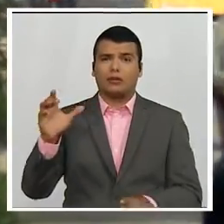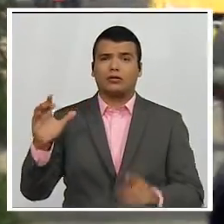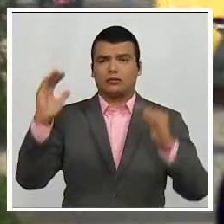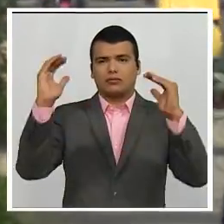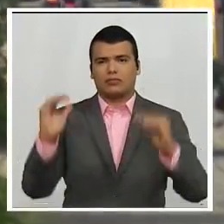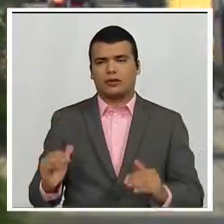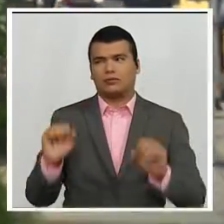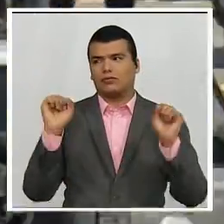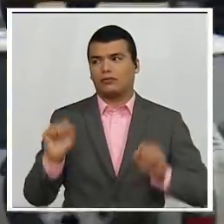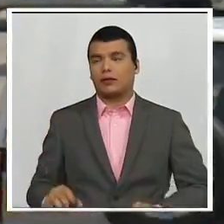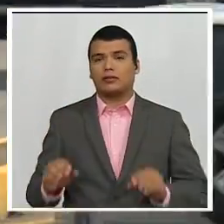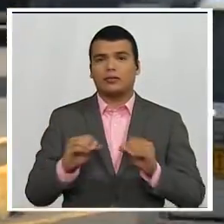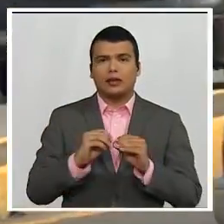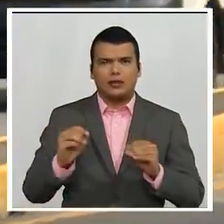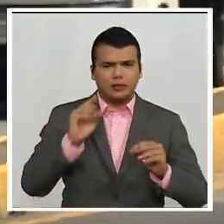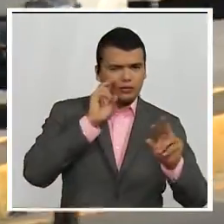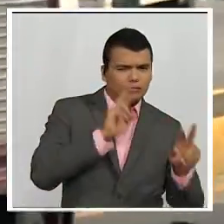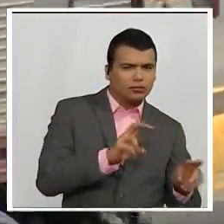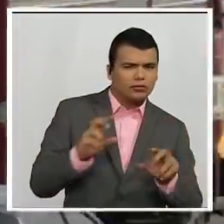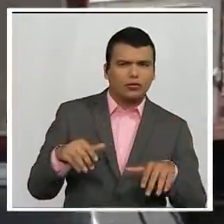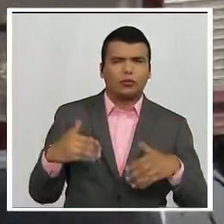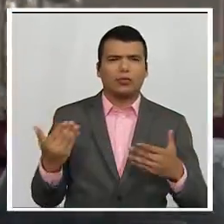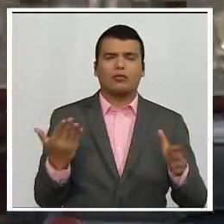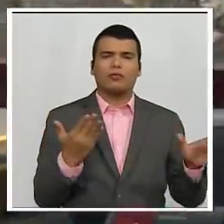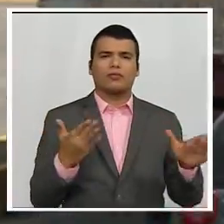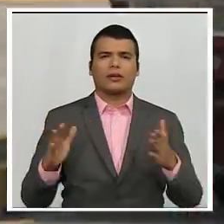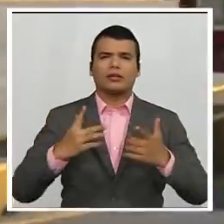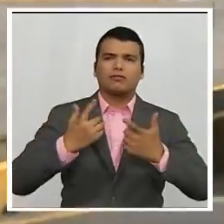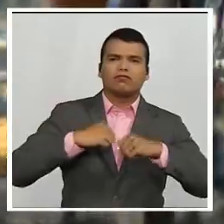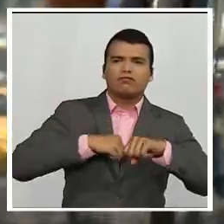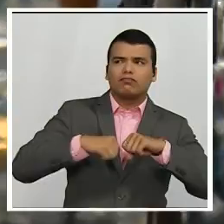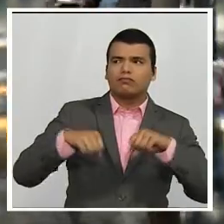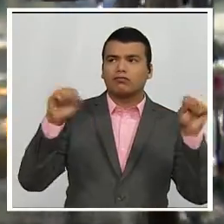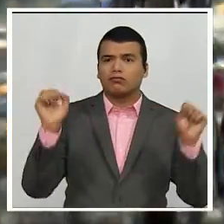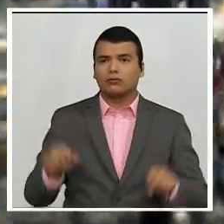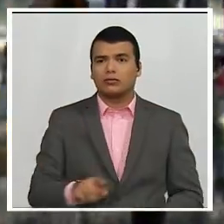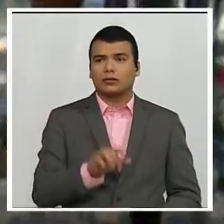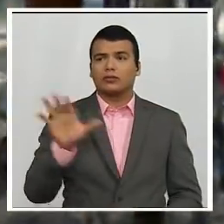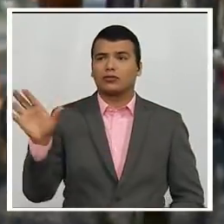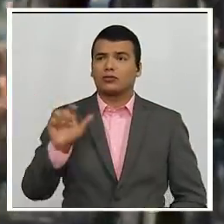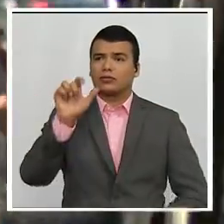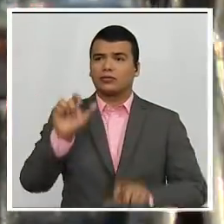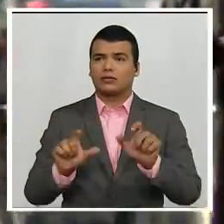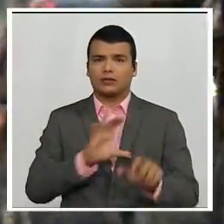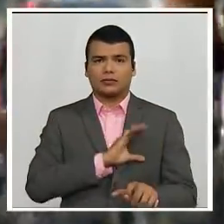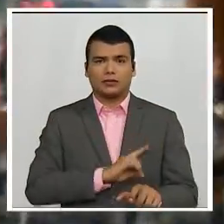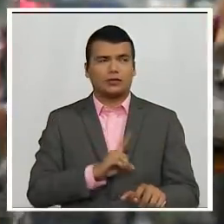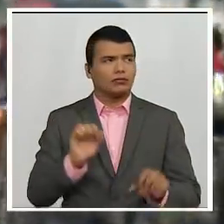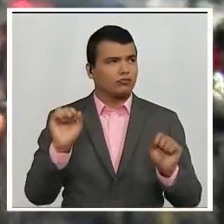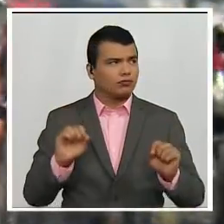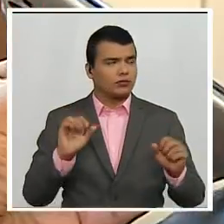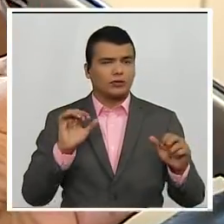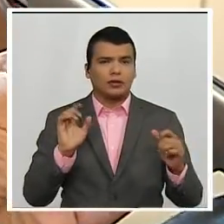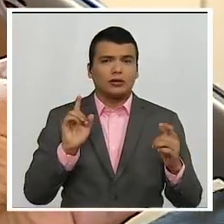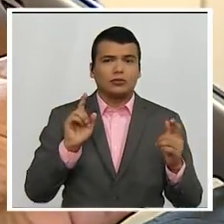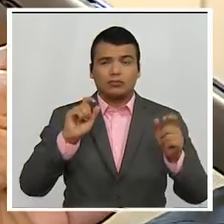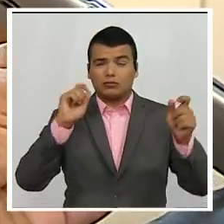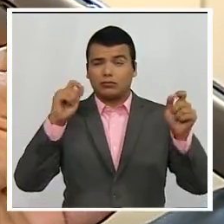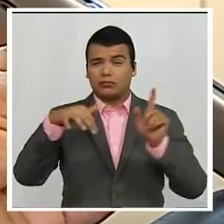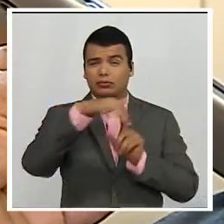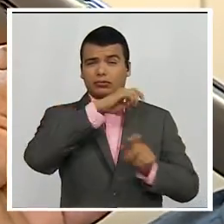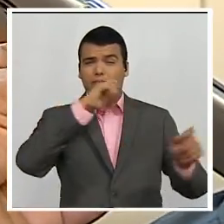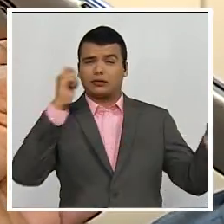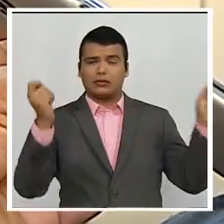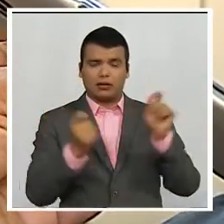obtiene el diagnóstico para generar un plan de acción que son las medidas que le permiten a los caleños enfrentar el cambio climático a través de